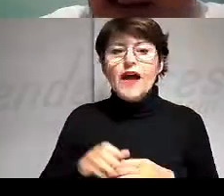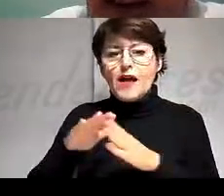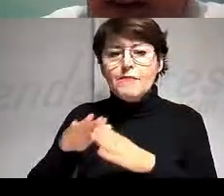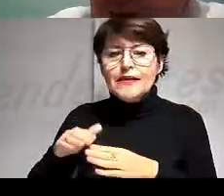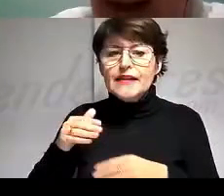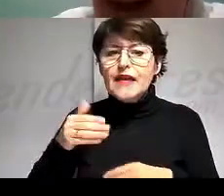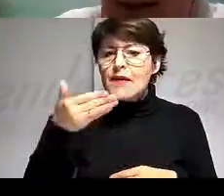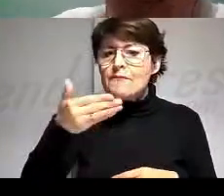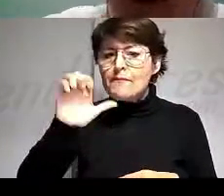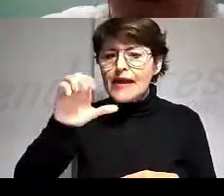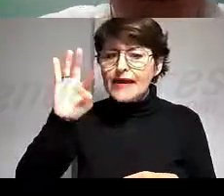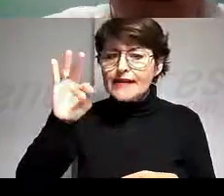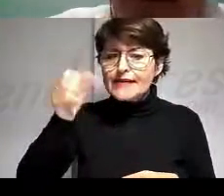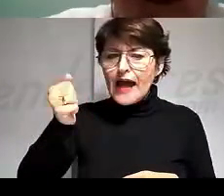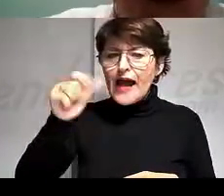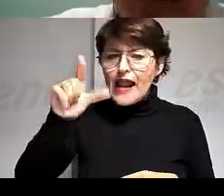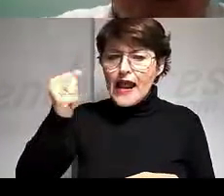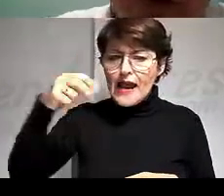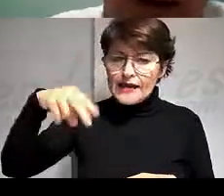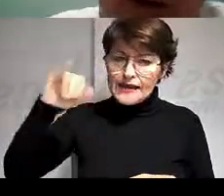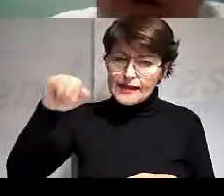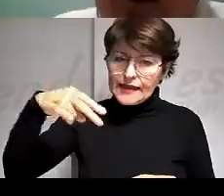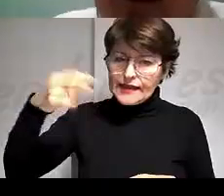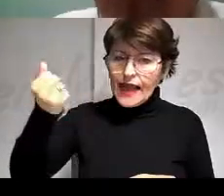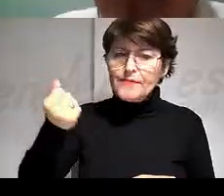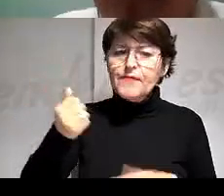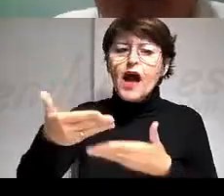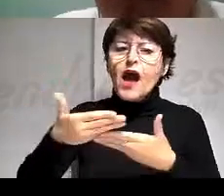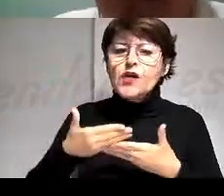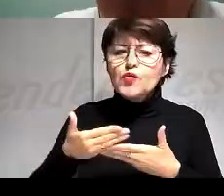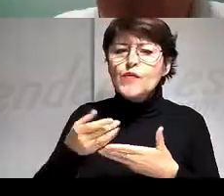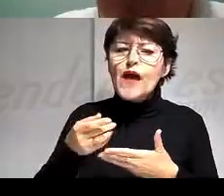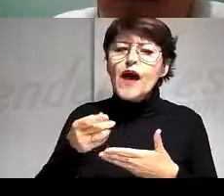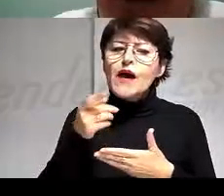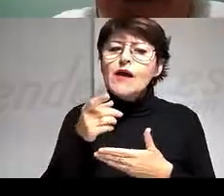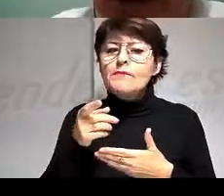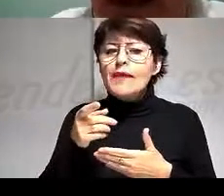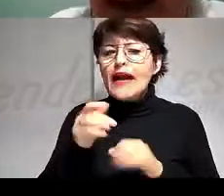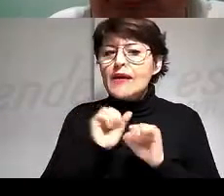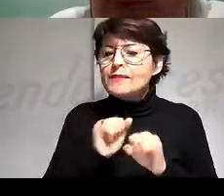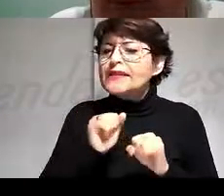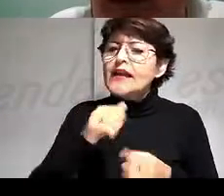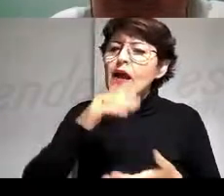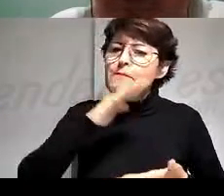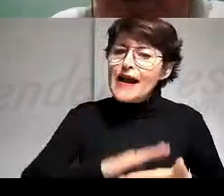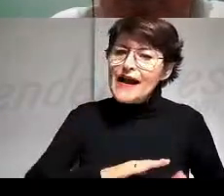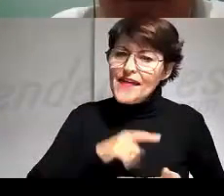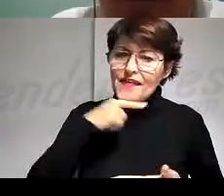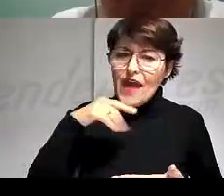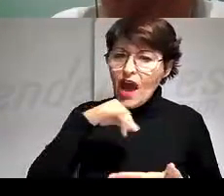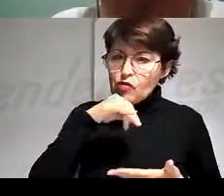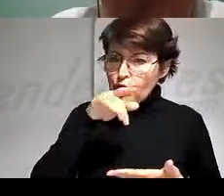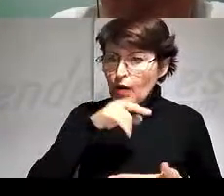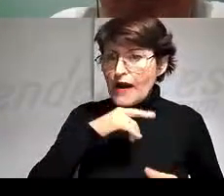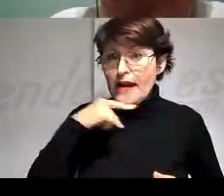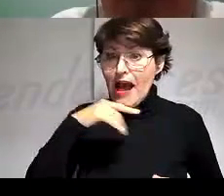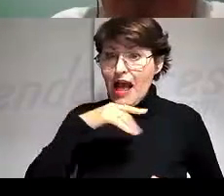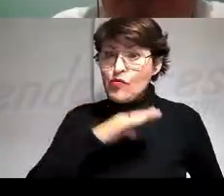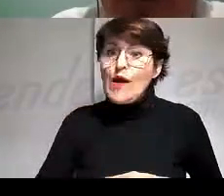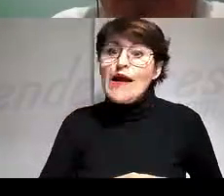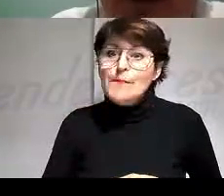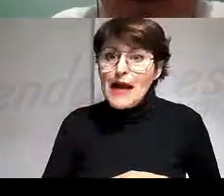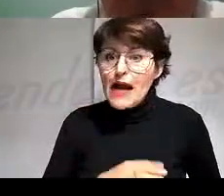aumenta la síntesis proteica, la potencia en cierta manera, la estimula y controla y evita la hipoglucemia, en la que podemos caer, sobre todo si el ejercicio es